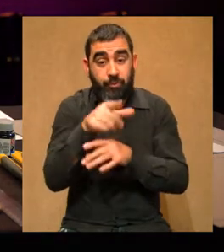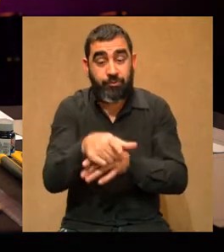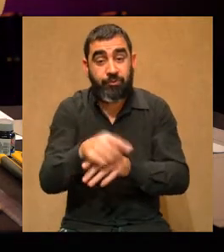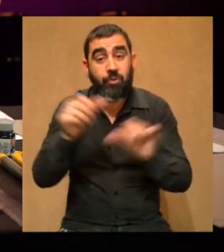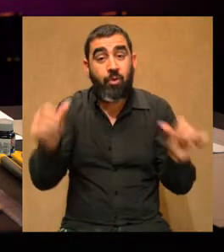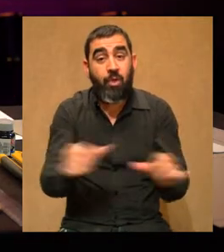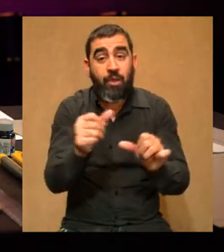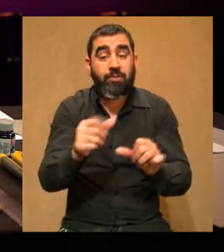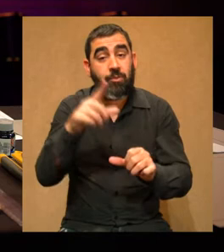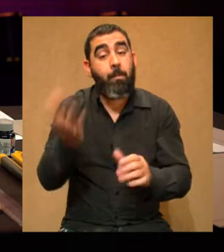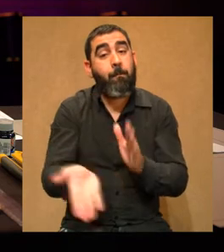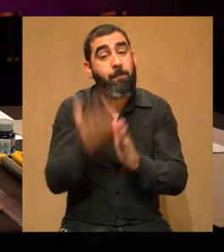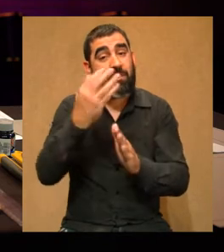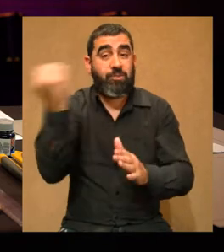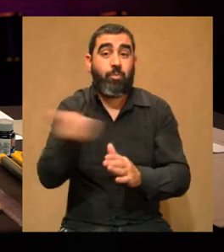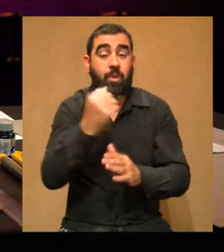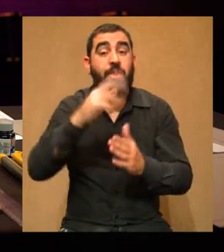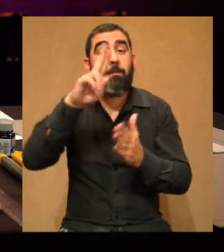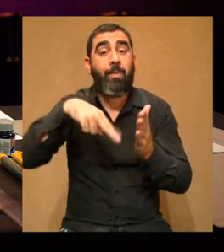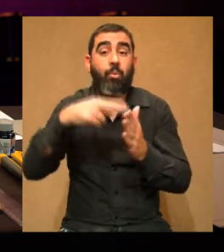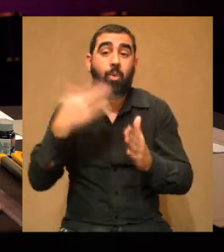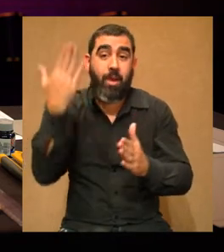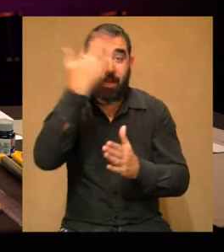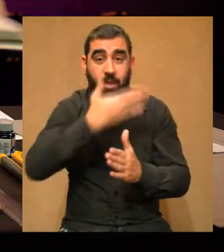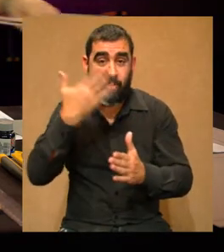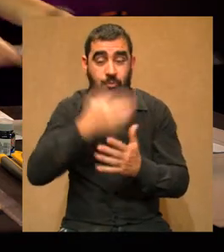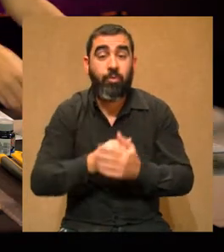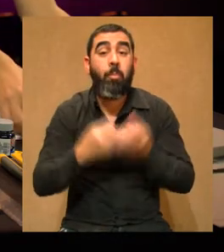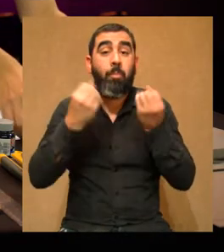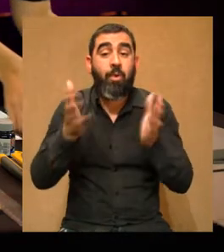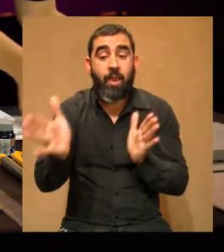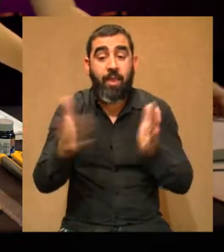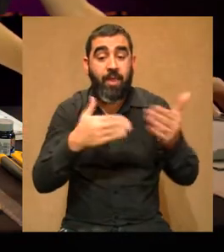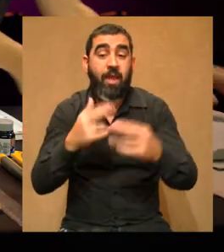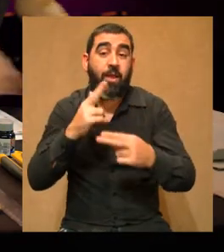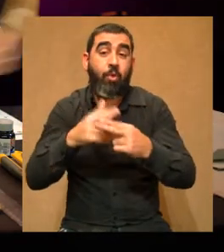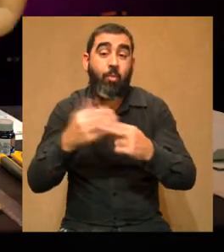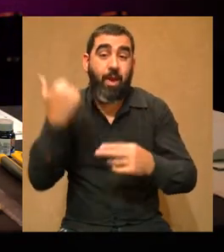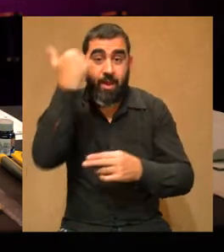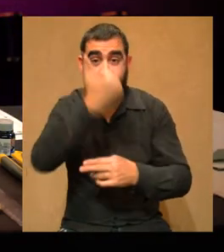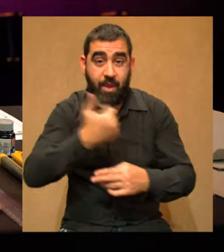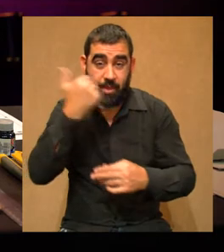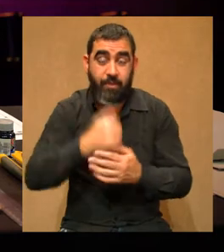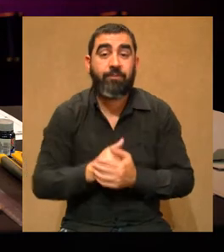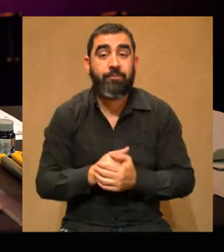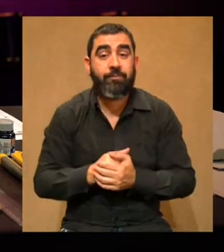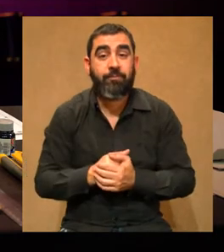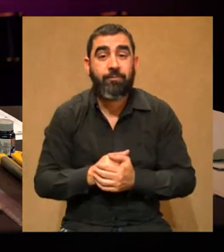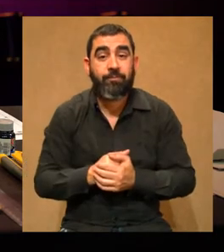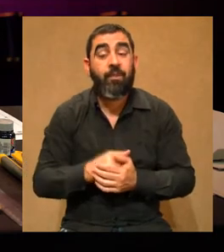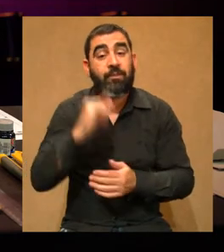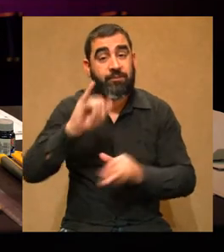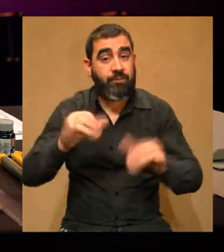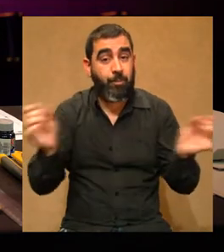esto tenemos que hacer algo que es lo más importante pintarlo en claro claro claro porque la caja es caja negra que arranca bien